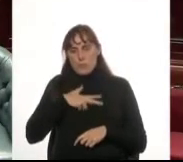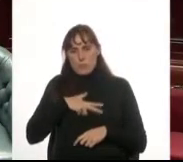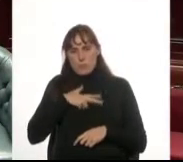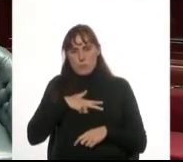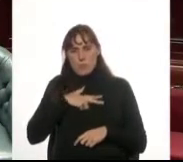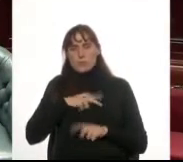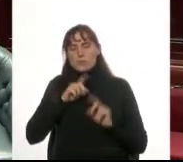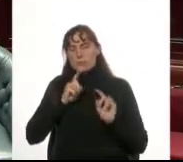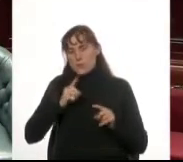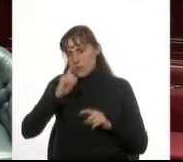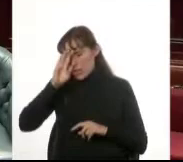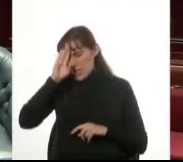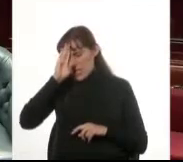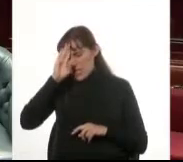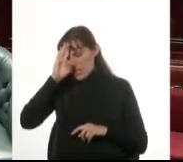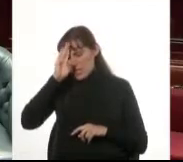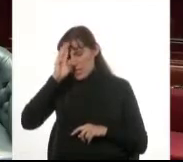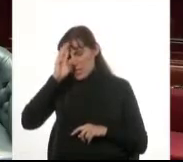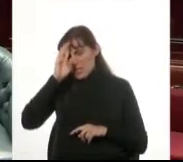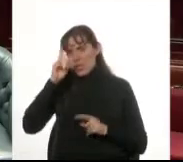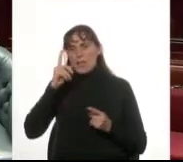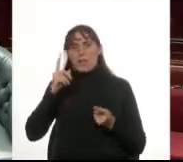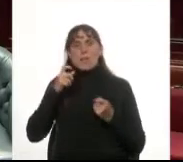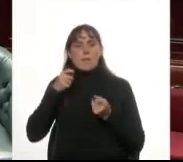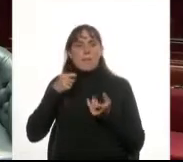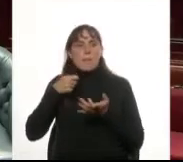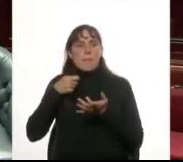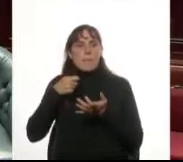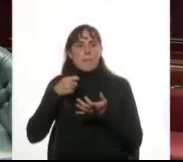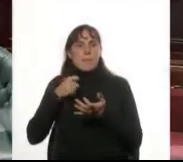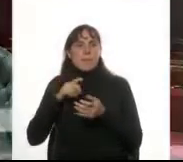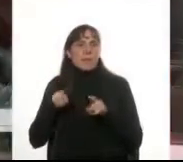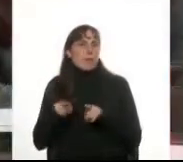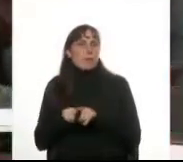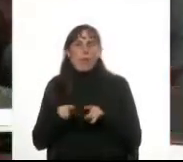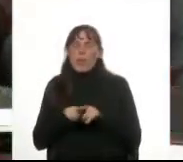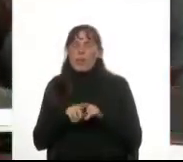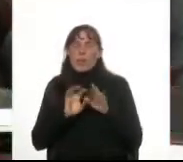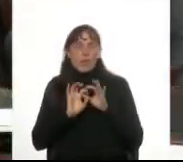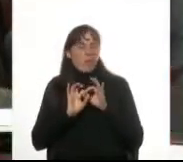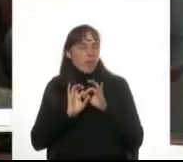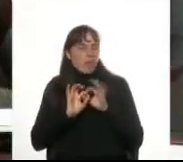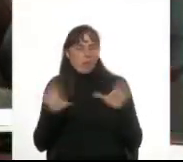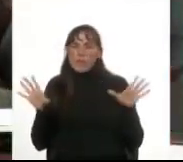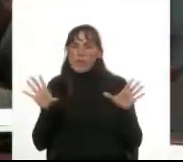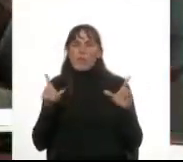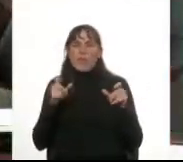pero aprender que no se puede pagar el precio de hipotecar la libertad.